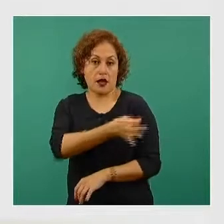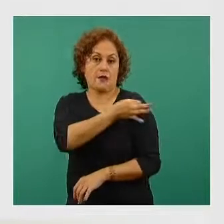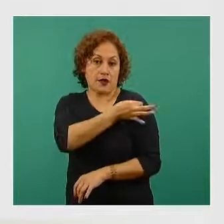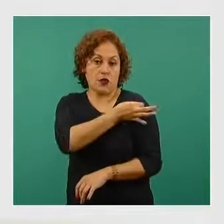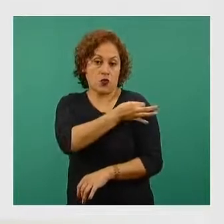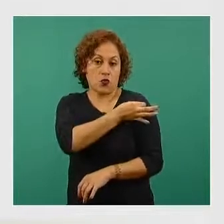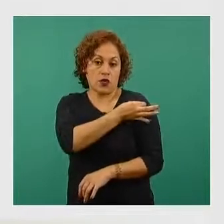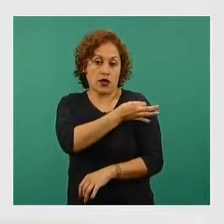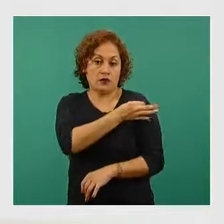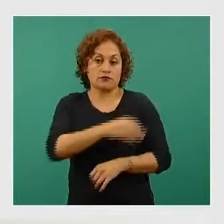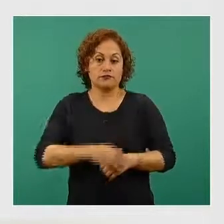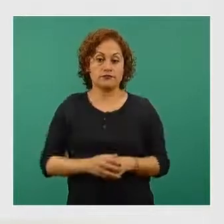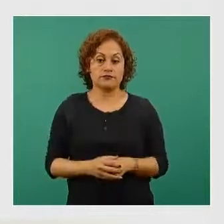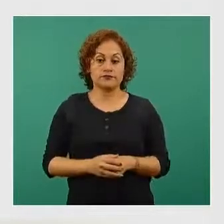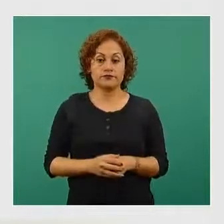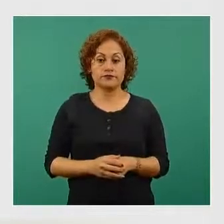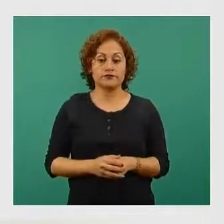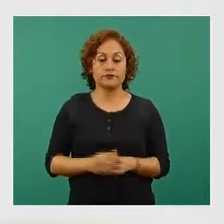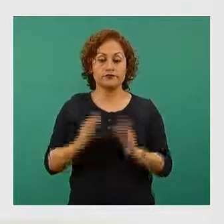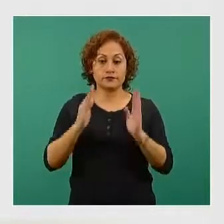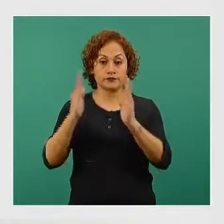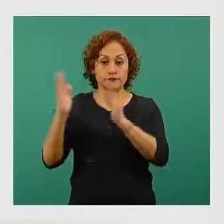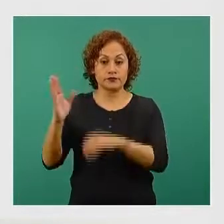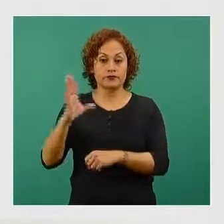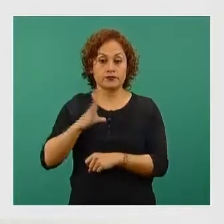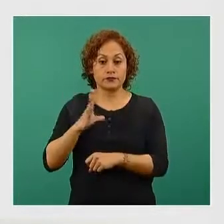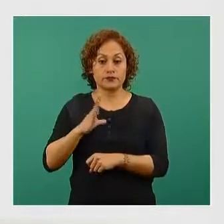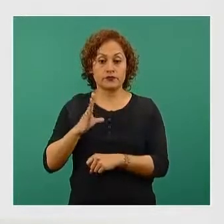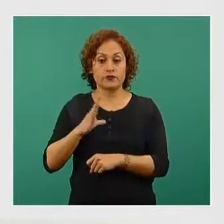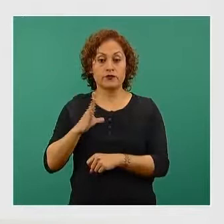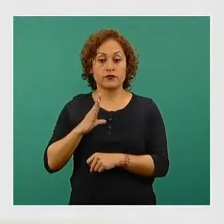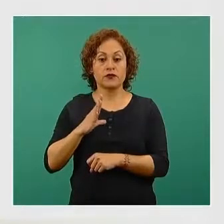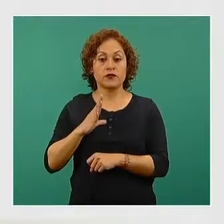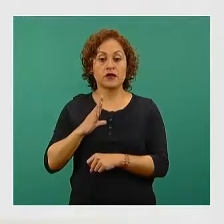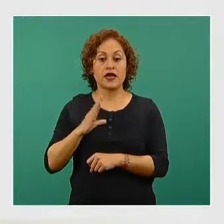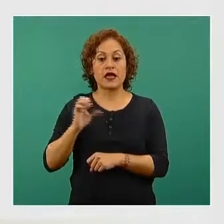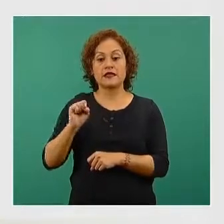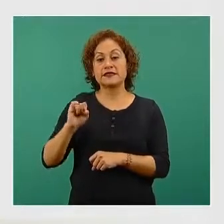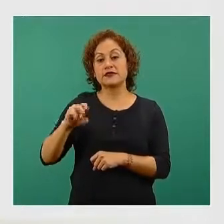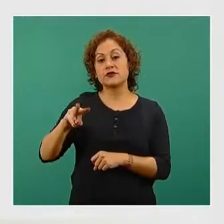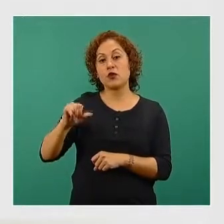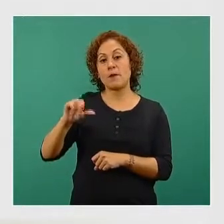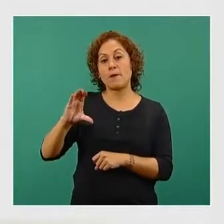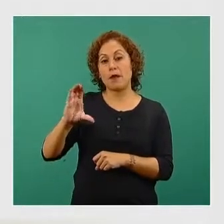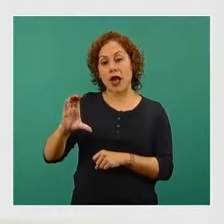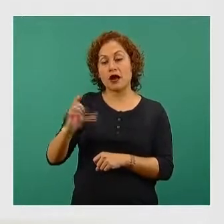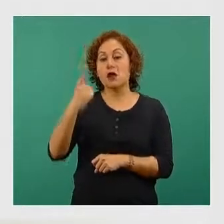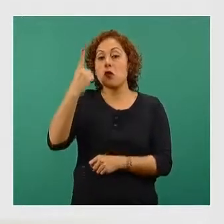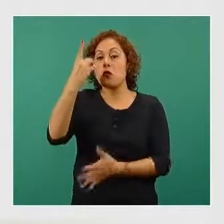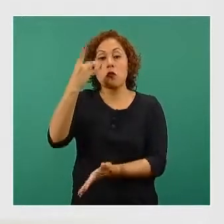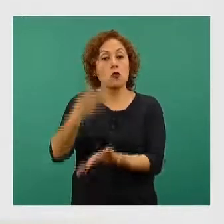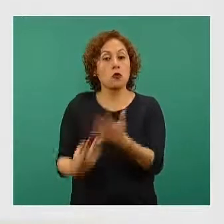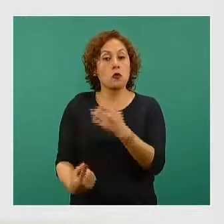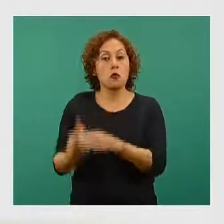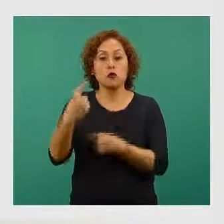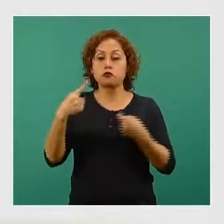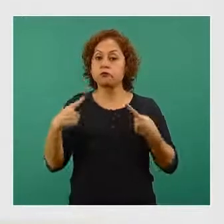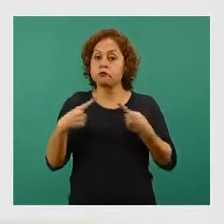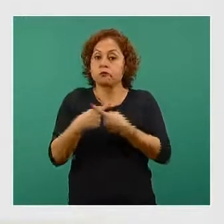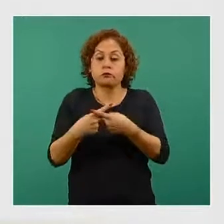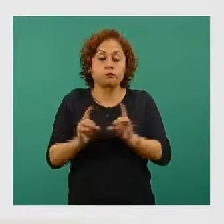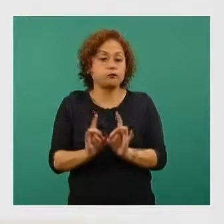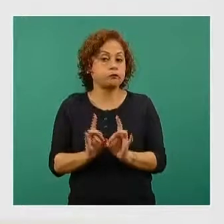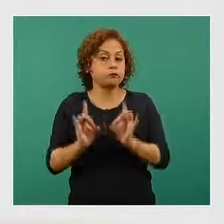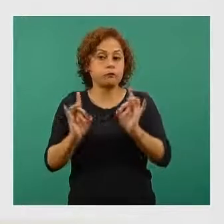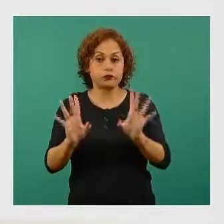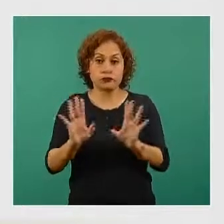sola una, o es la primera evento supuestamente atribuible que se reporta para la vacuna de Sinovac, habiéndose